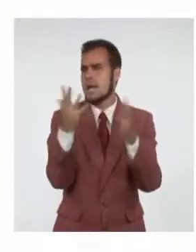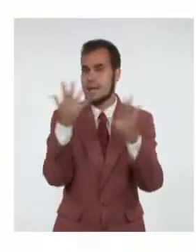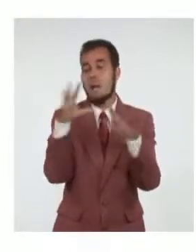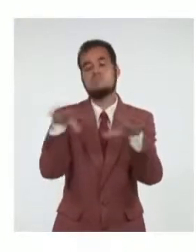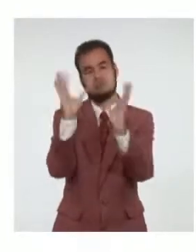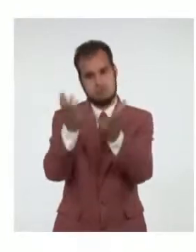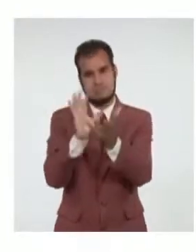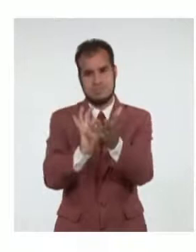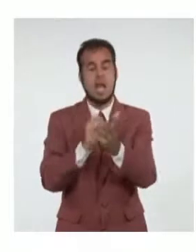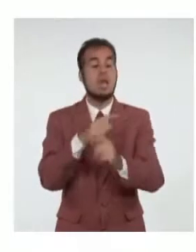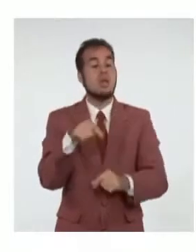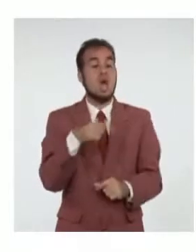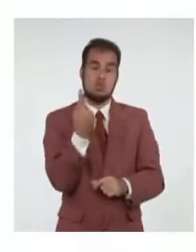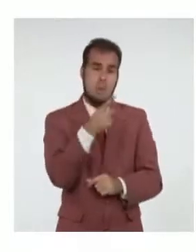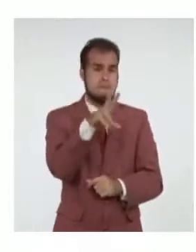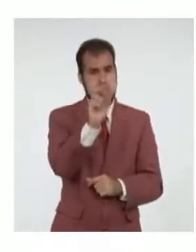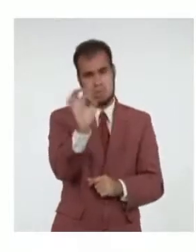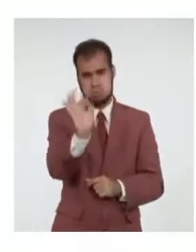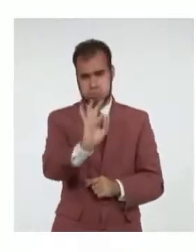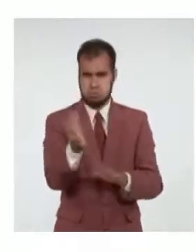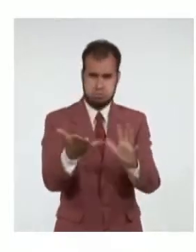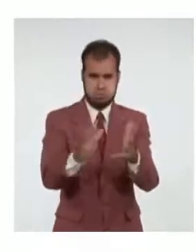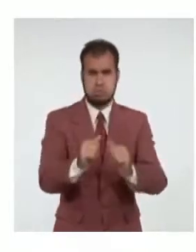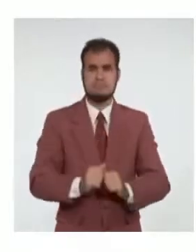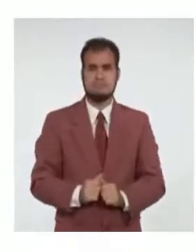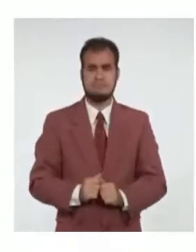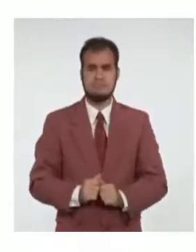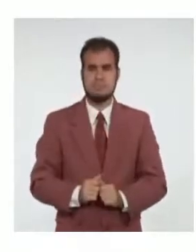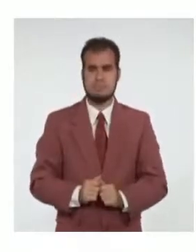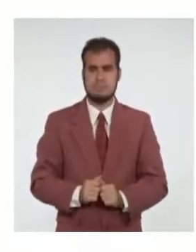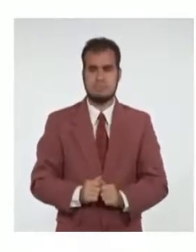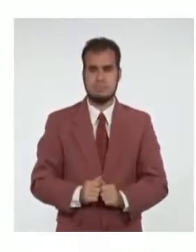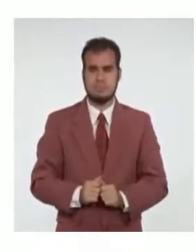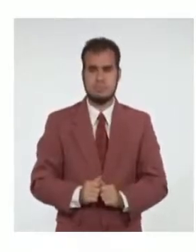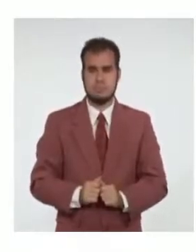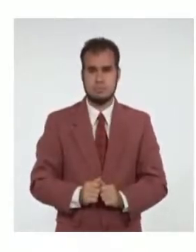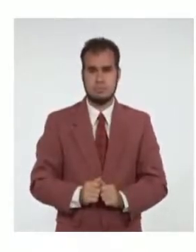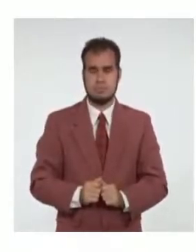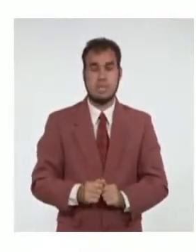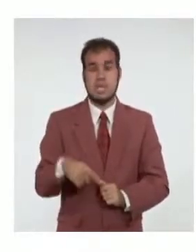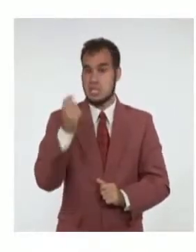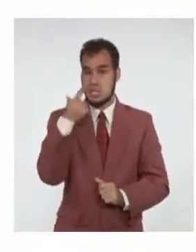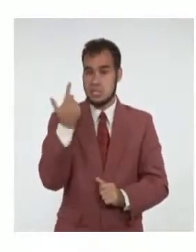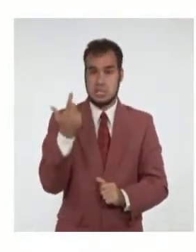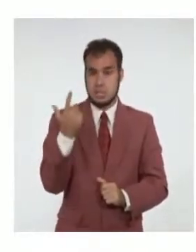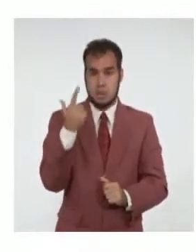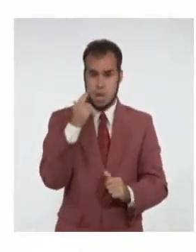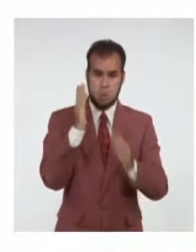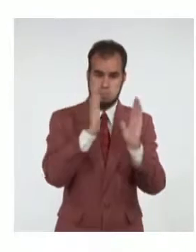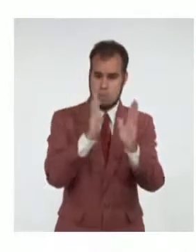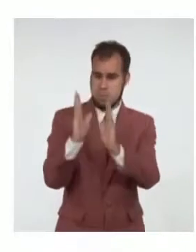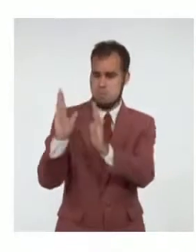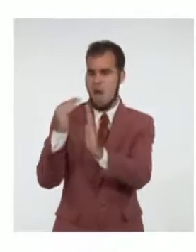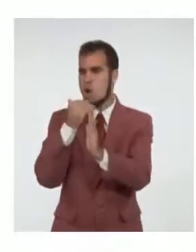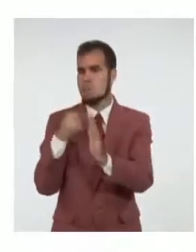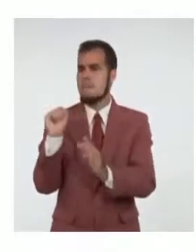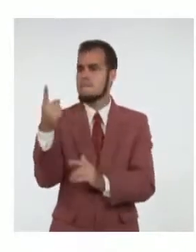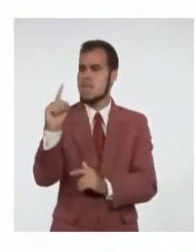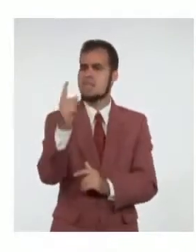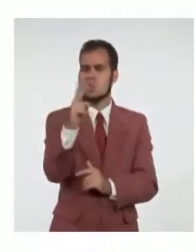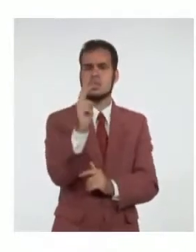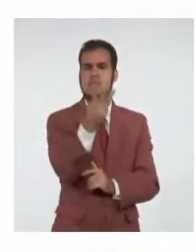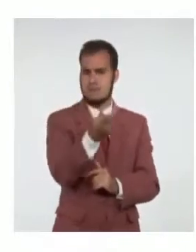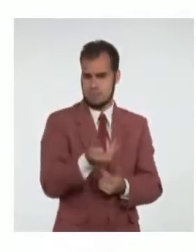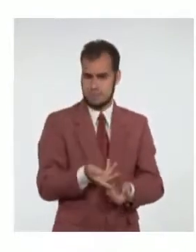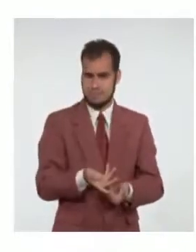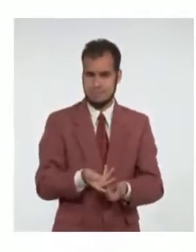Cuba, la anterior es con población de 19 y más, que también, bueno, que es hasta hoy la vacunable nuestra. Nosotros, importante decir